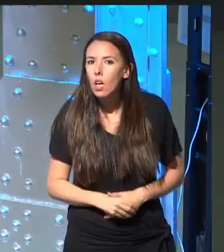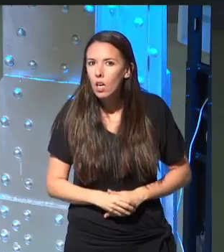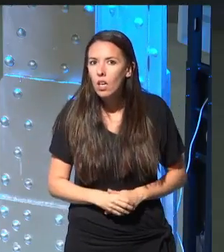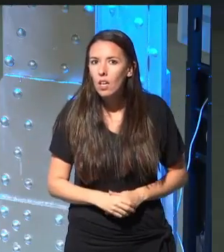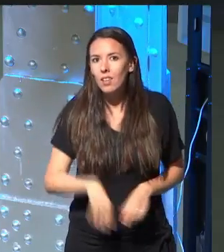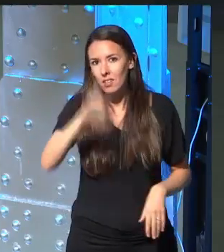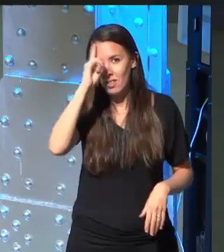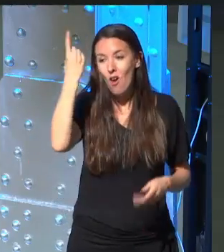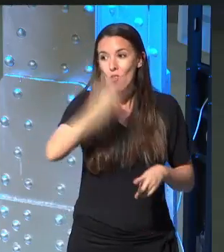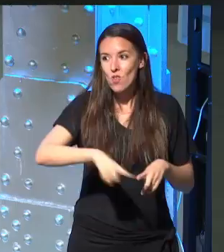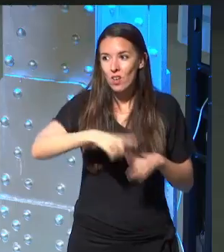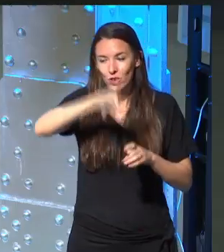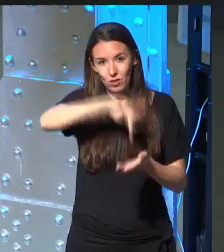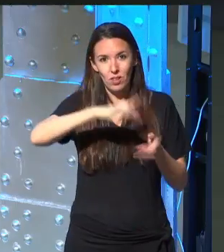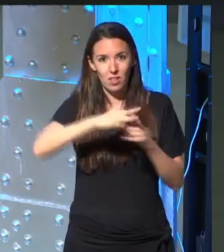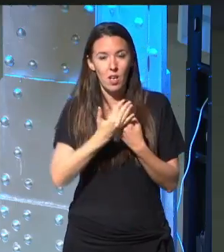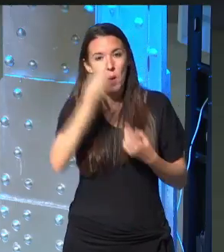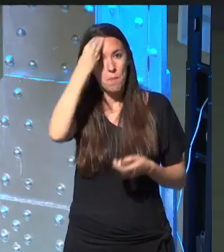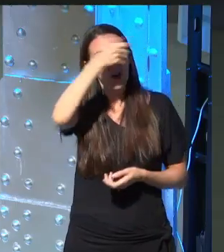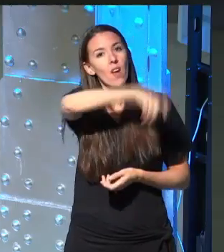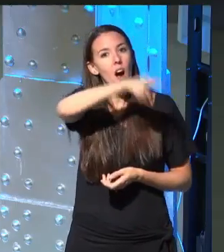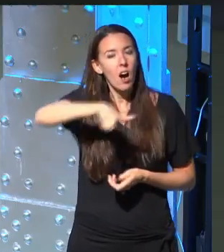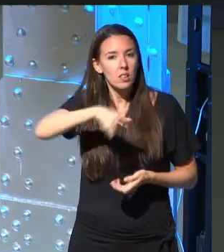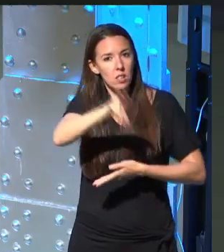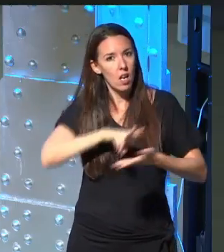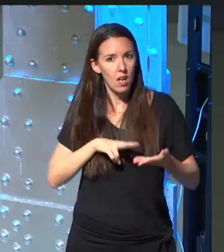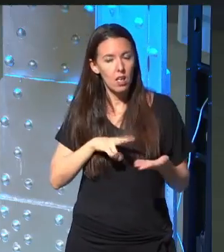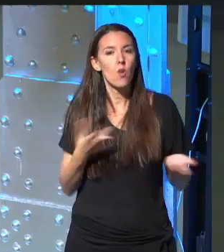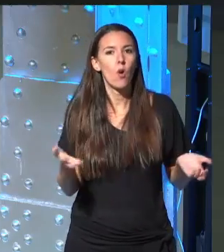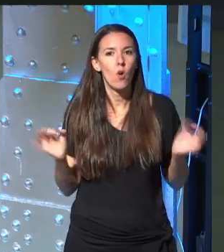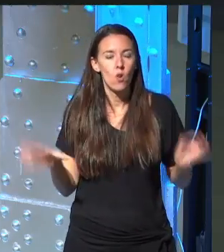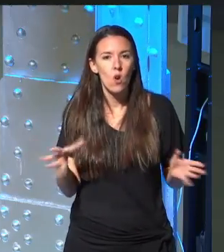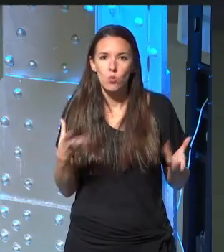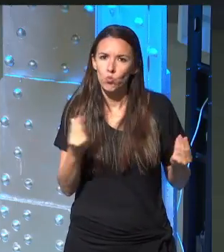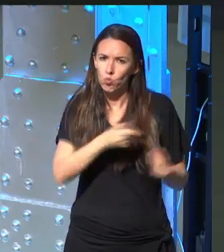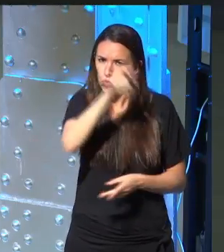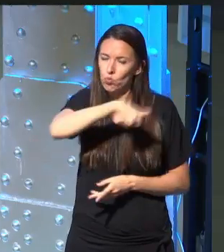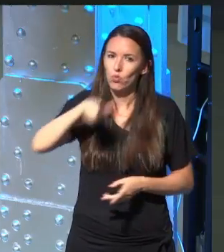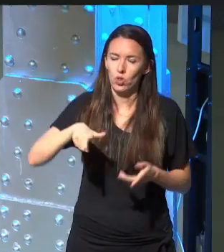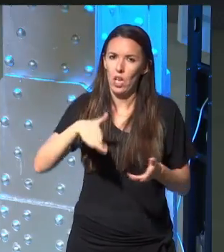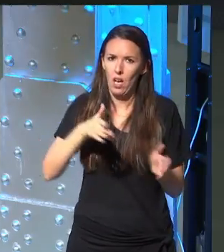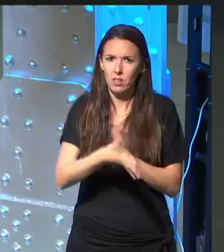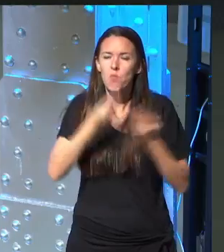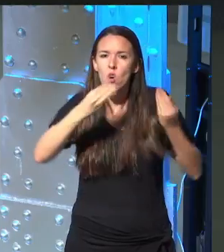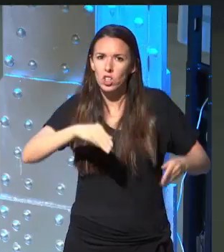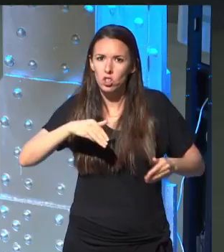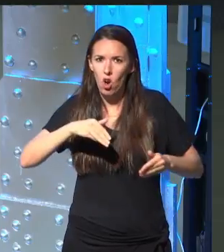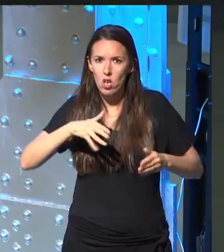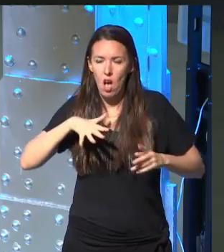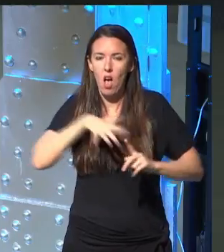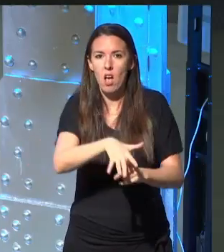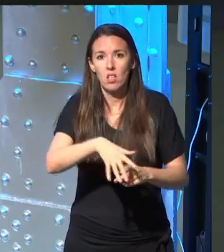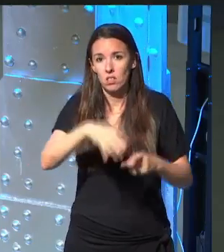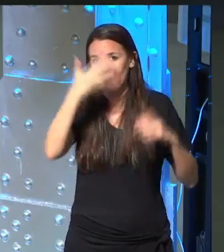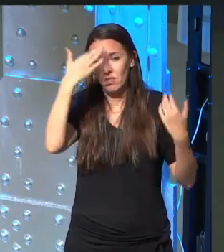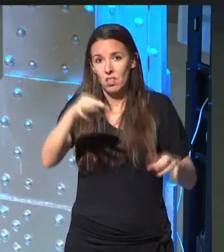No sé. A ver, hay una cosa que sí que pasa y es que creo que la gente que ha leído... o sea, muchísima gente que ha seguido la historia no se ha dado